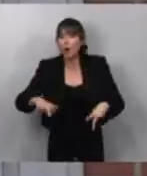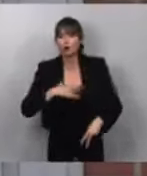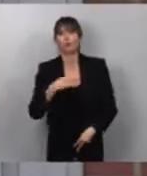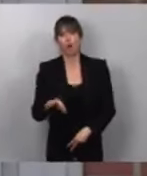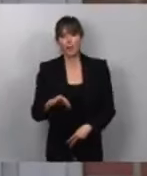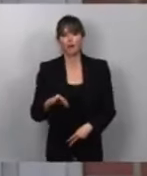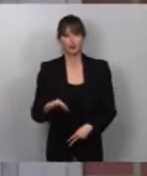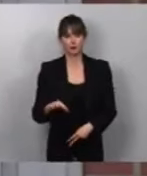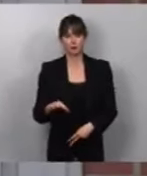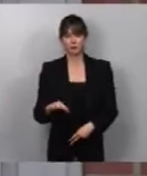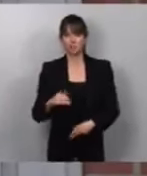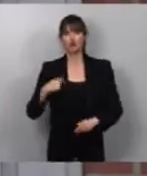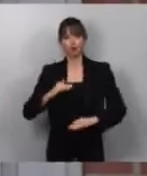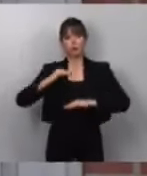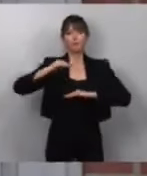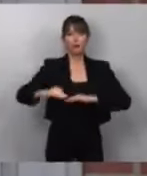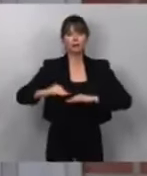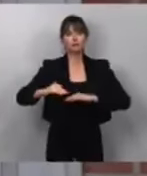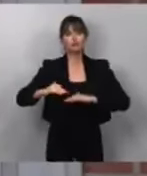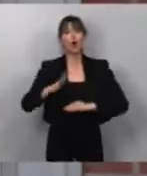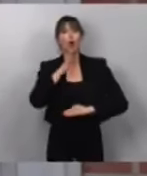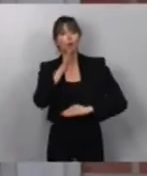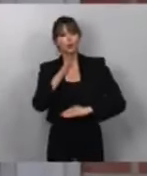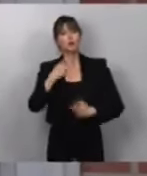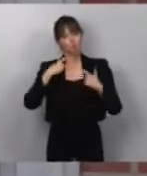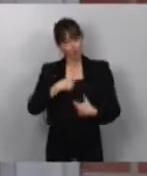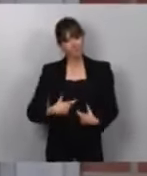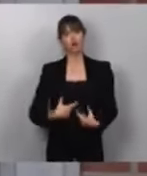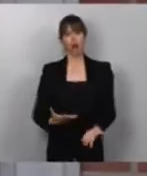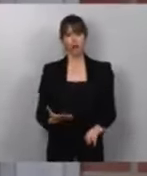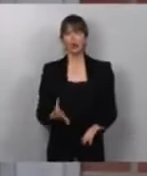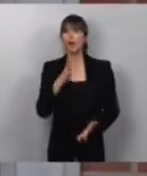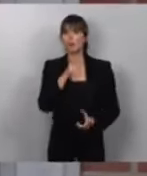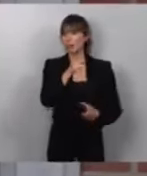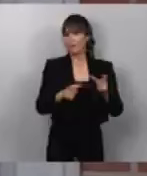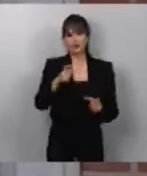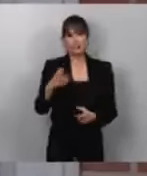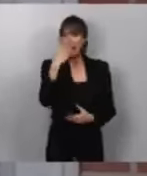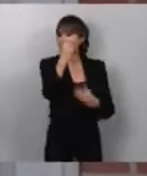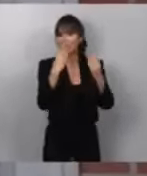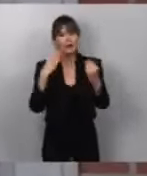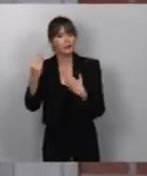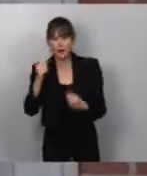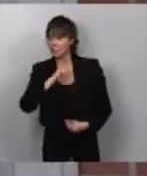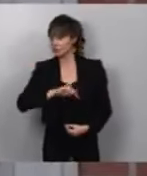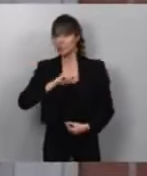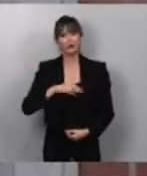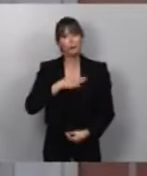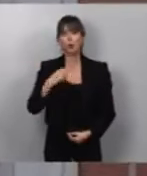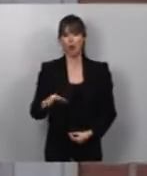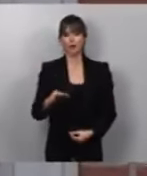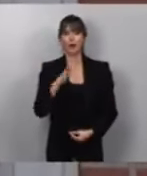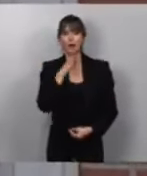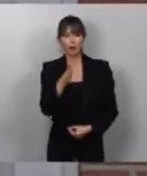Es cierto que he dado Este paso por motivos personales pero son motivos que que todo el mundo puede entender y sentir como propios porque